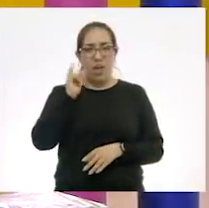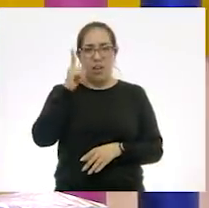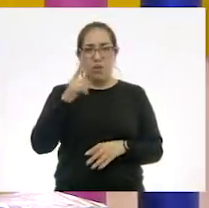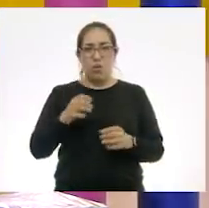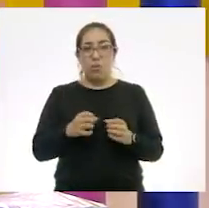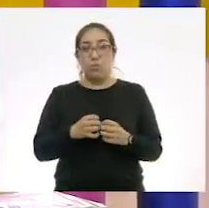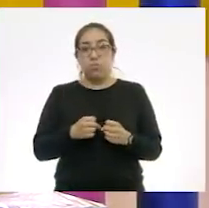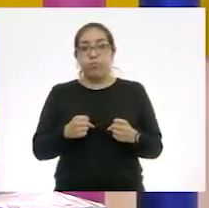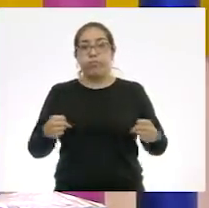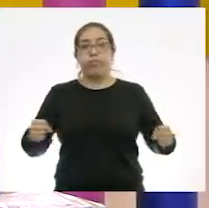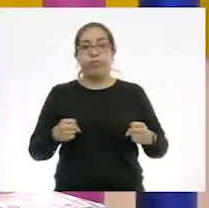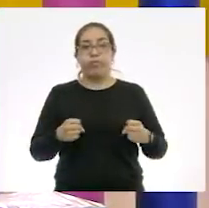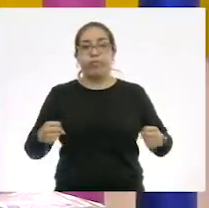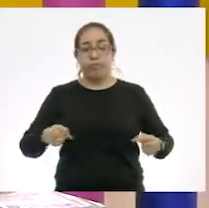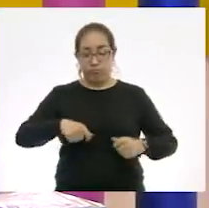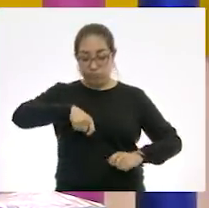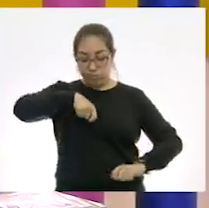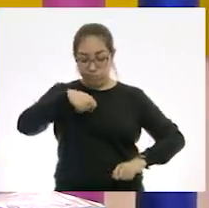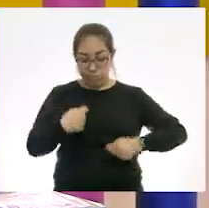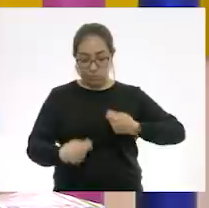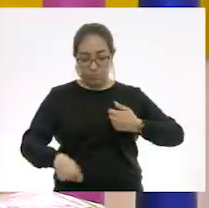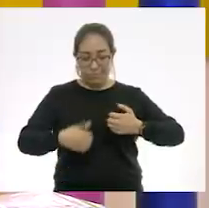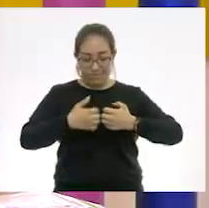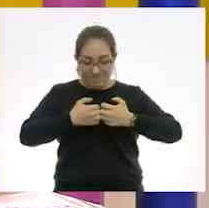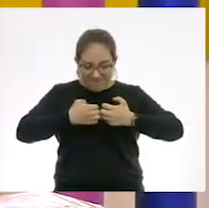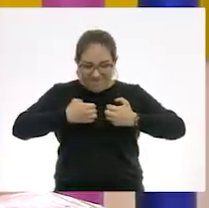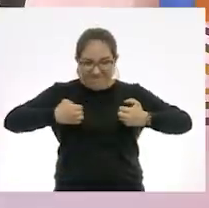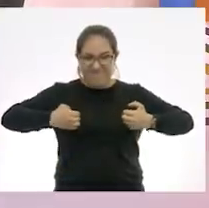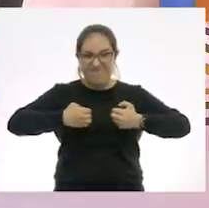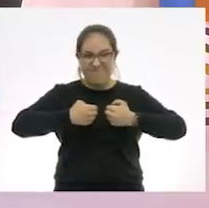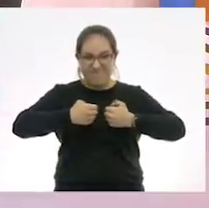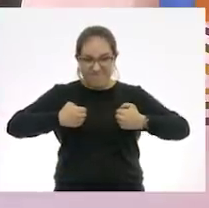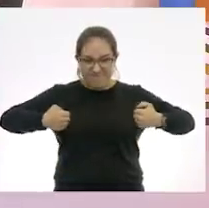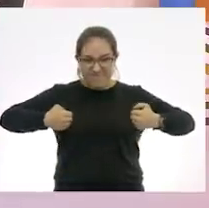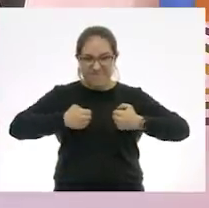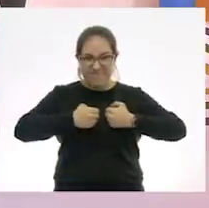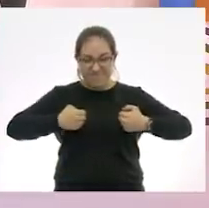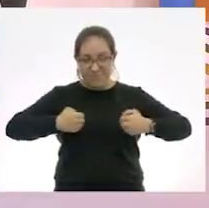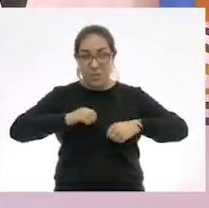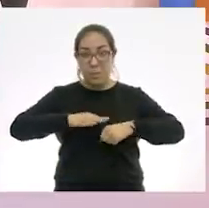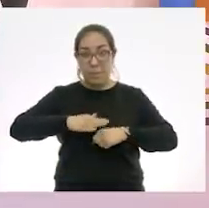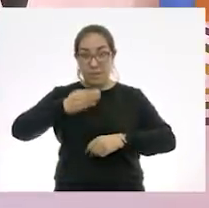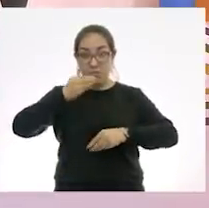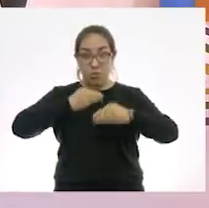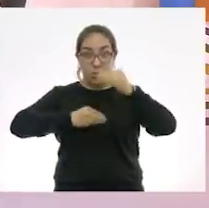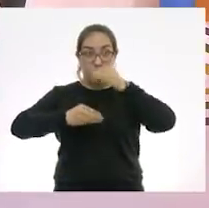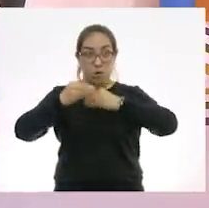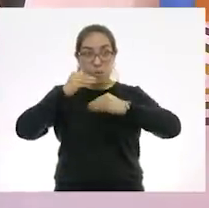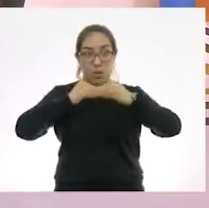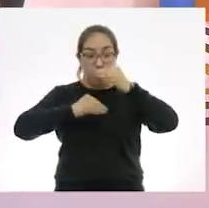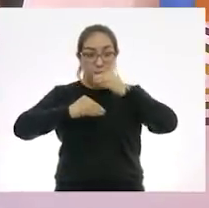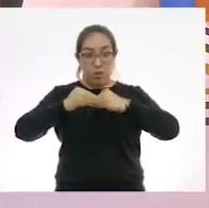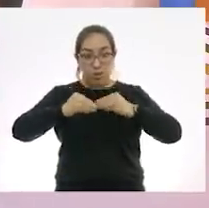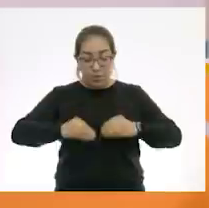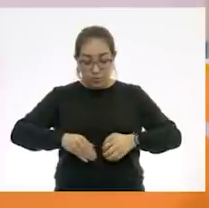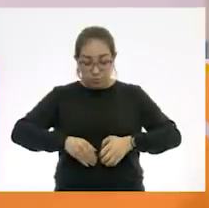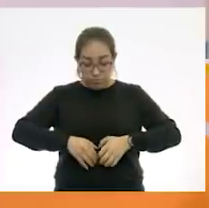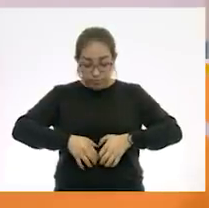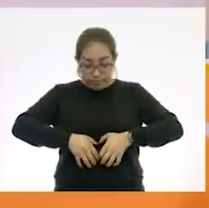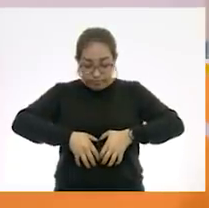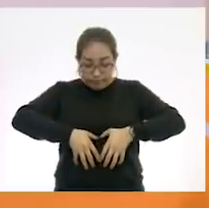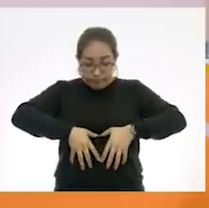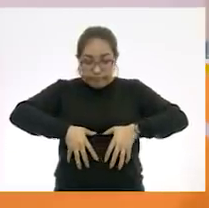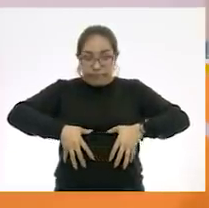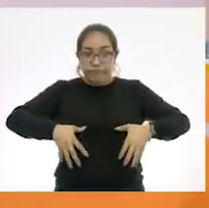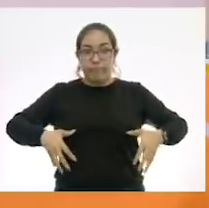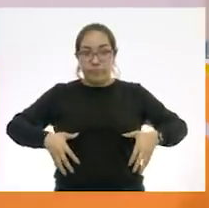esta elasticidad, ¿verdad? Claro, porque mientras más comes o mientras tienes el bolo alimenticio dentro del estómago, se puede llegar a inflar el